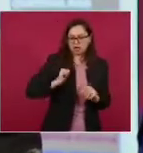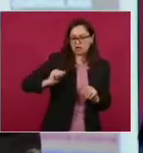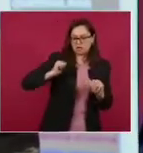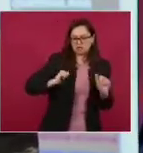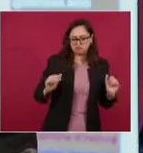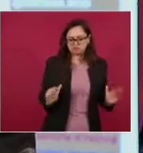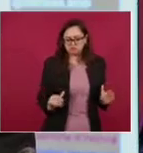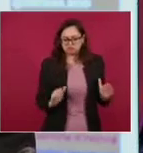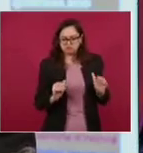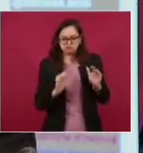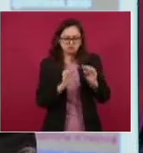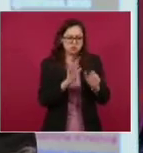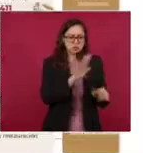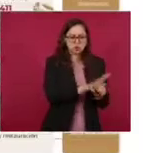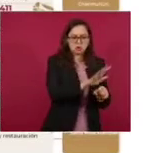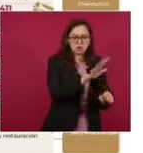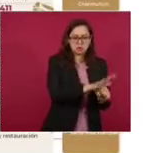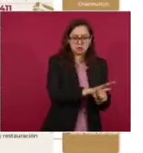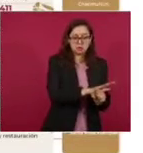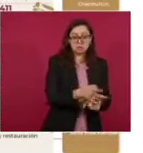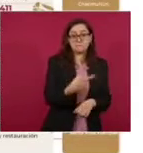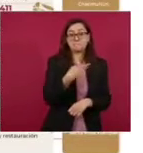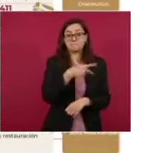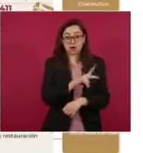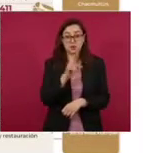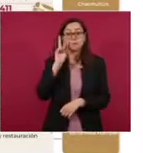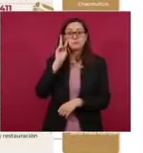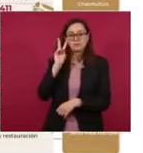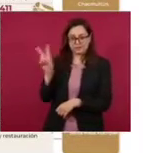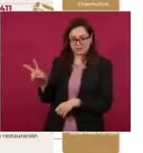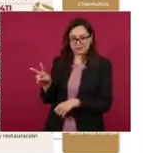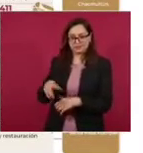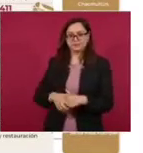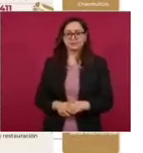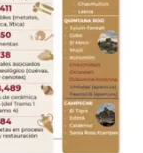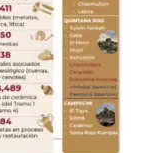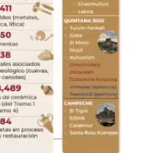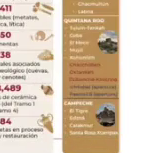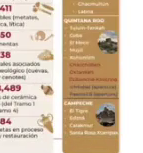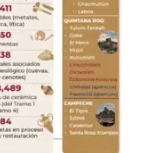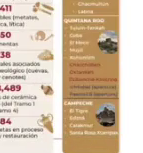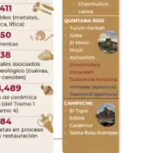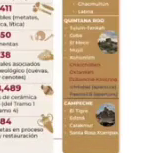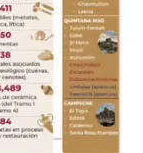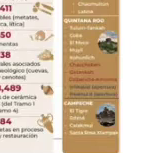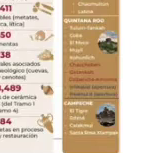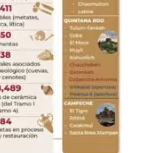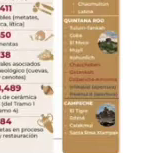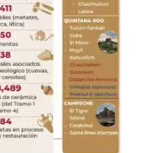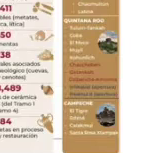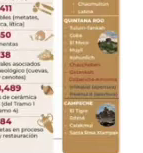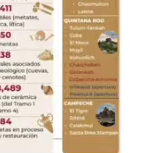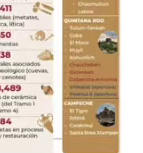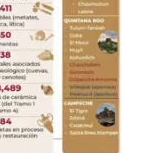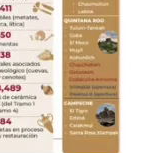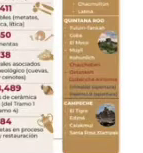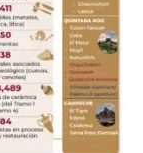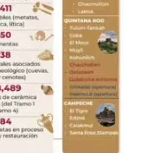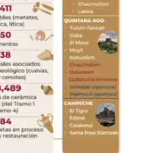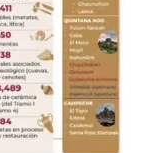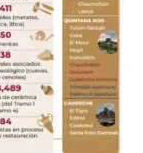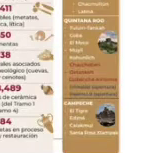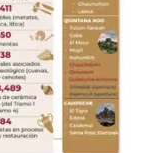un ajuste del trazo en la ramal de arribo a la estación de Cancún y por lo tanto tenemos